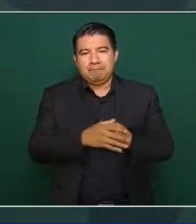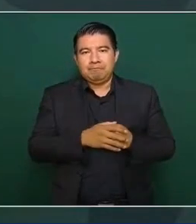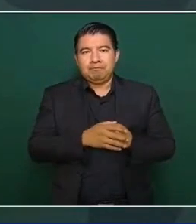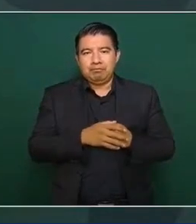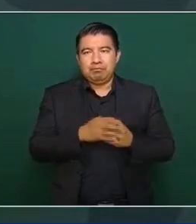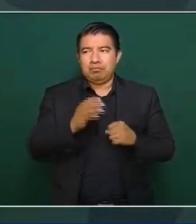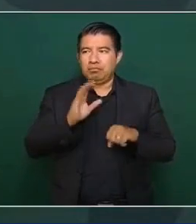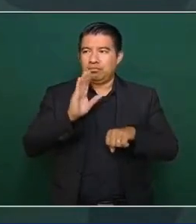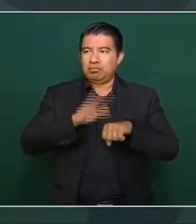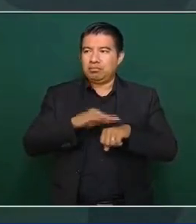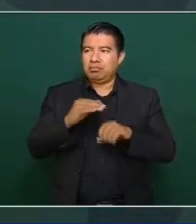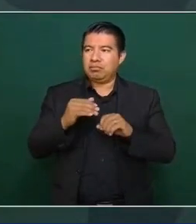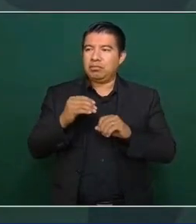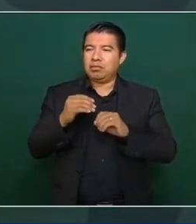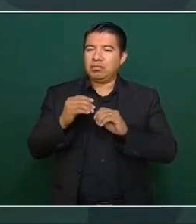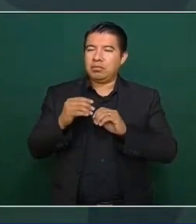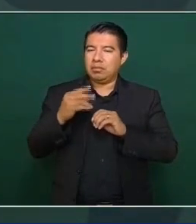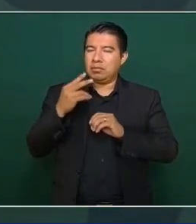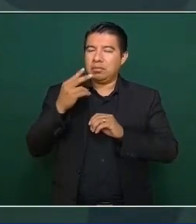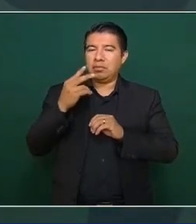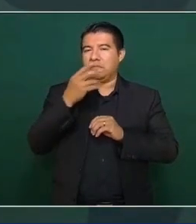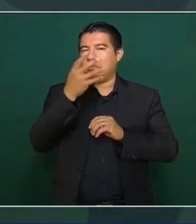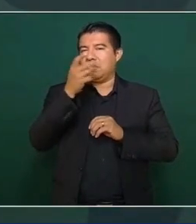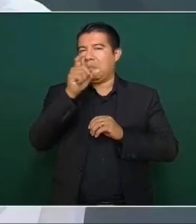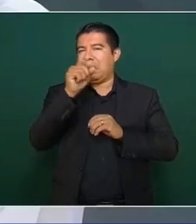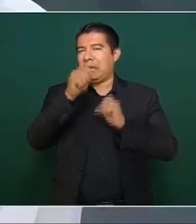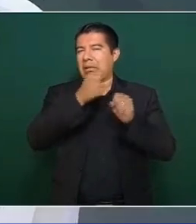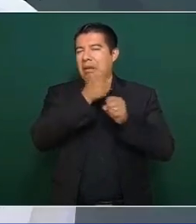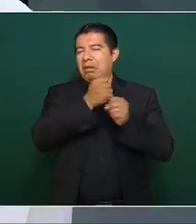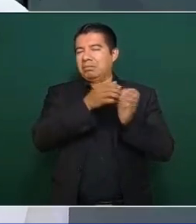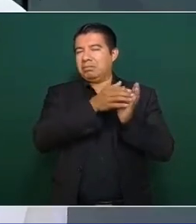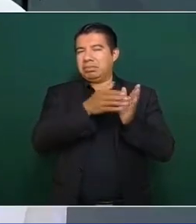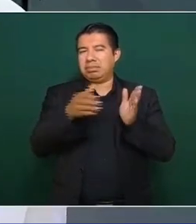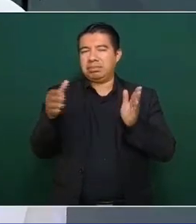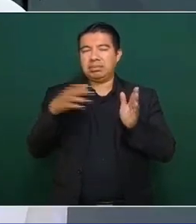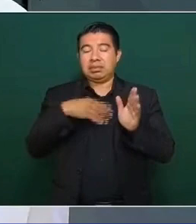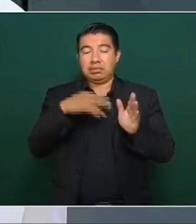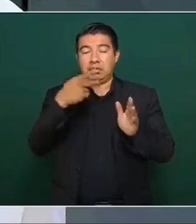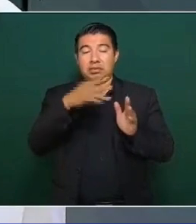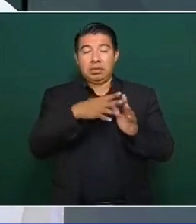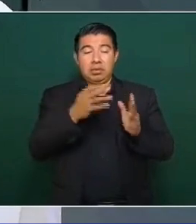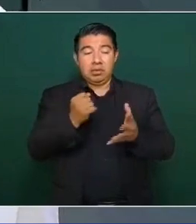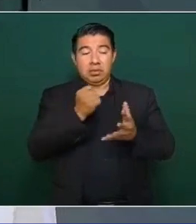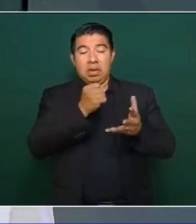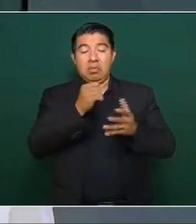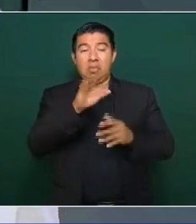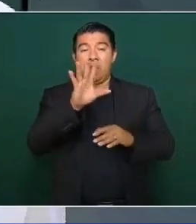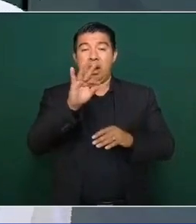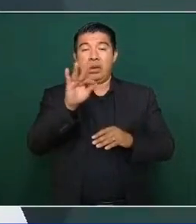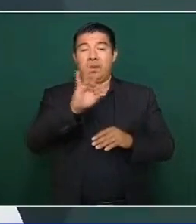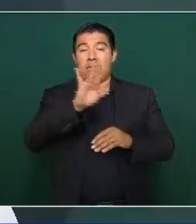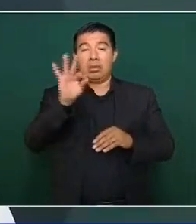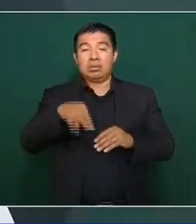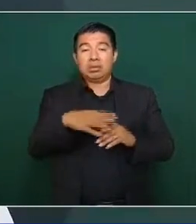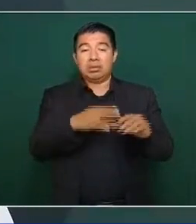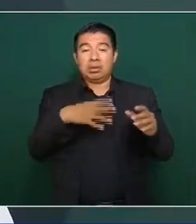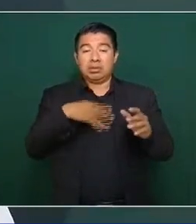por más de 2 décadas el 40% del presupuesto nacional